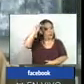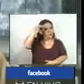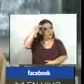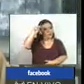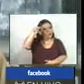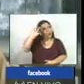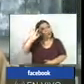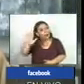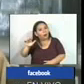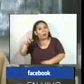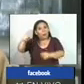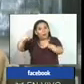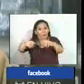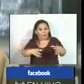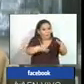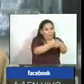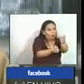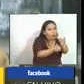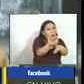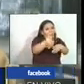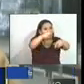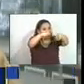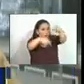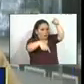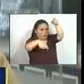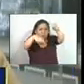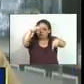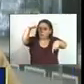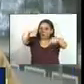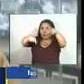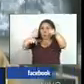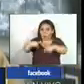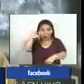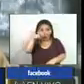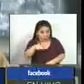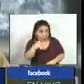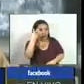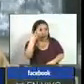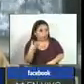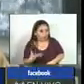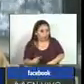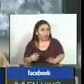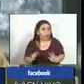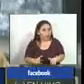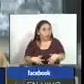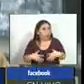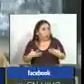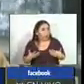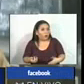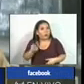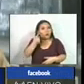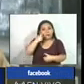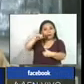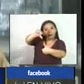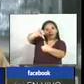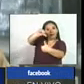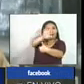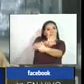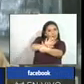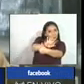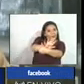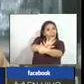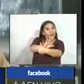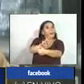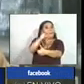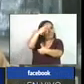aislada en la cordillera volcánica. Estas condiciones para el día de hoy están determinadas por una vaguada que se ubica desde la costa del Golfo de